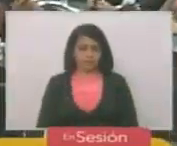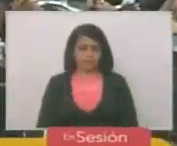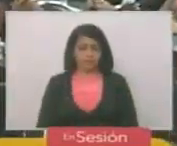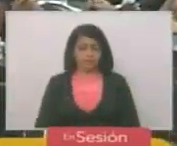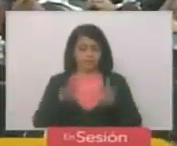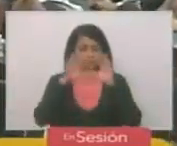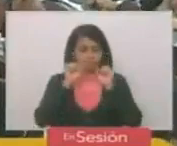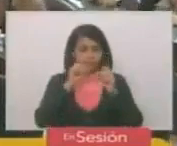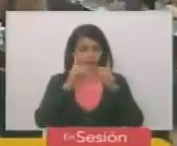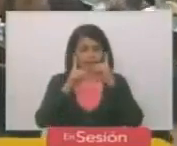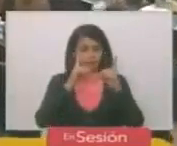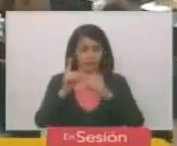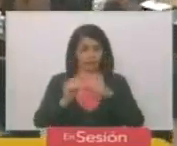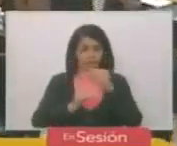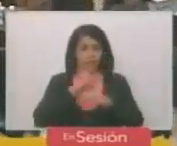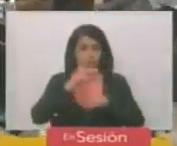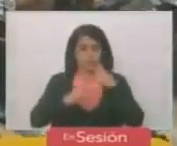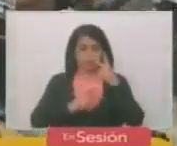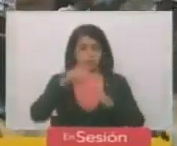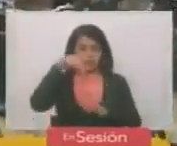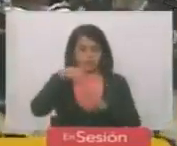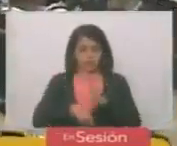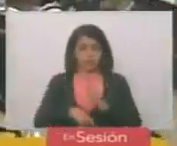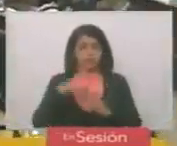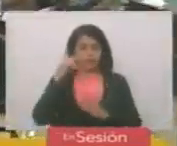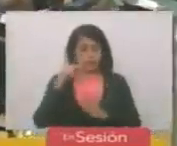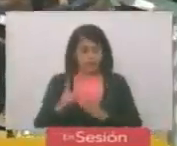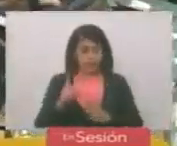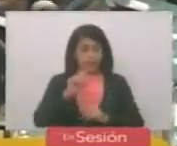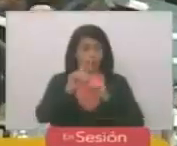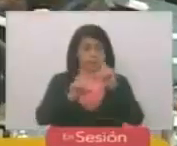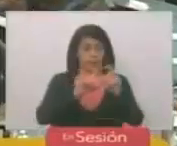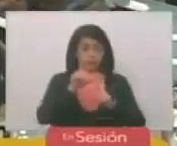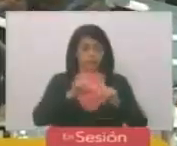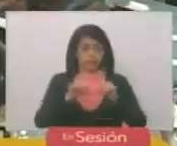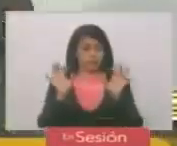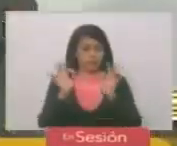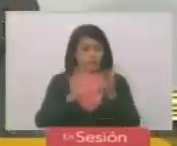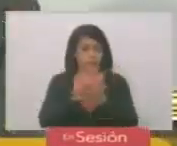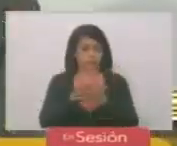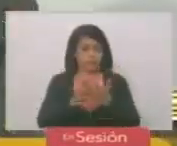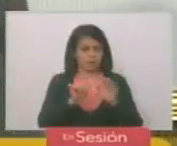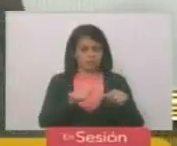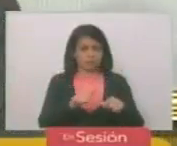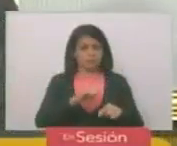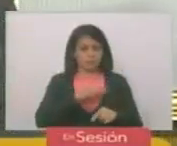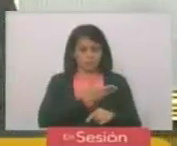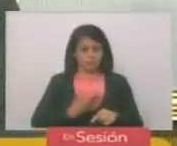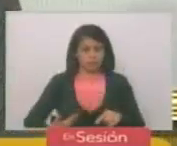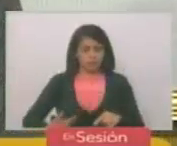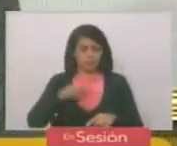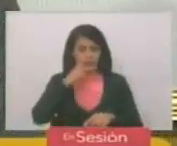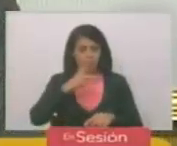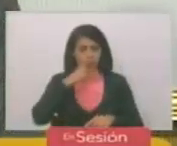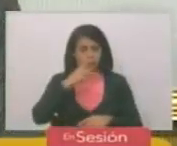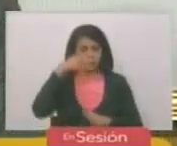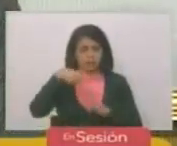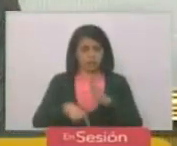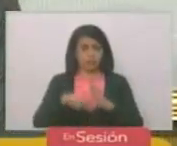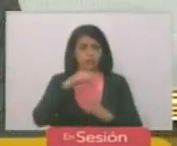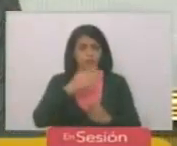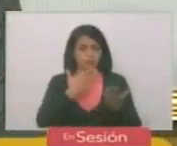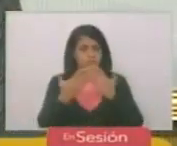Entiendo que la discusión se dio en la Comisión de Política Interior y en la debida consulta que se hizo, pero no hay ningún problema. El presidente de la Comisión de Política Interior va a